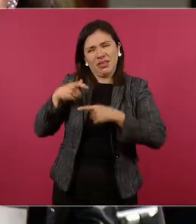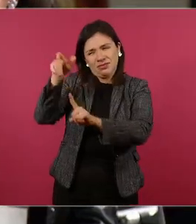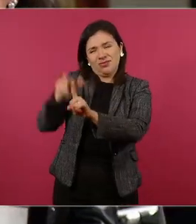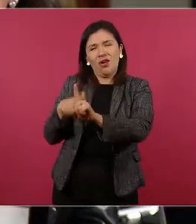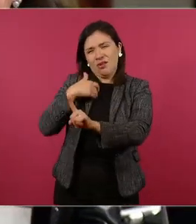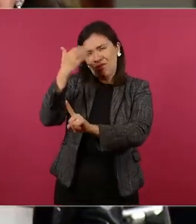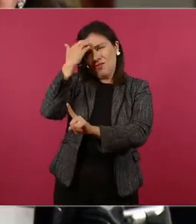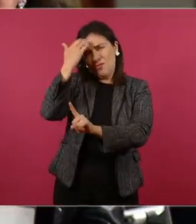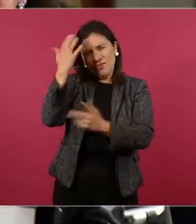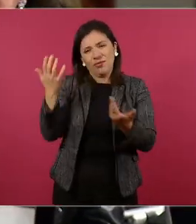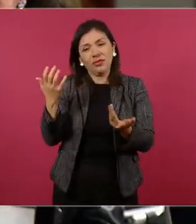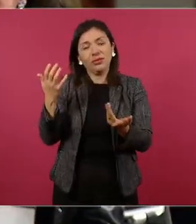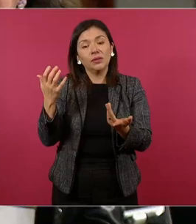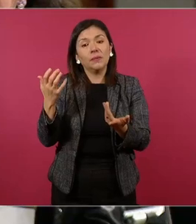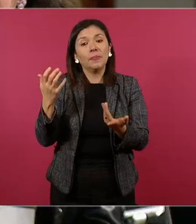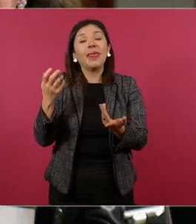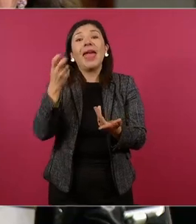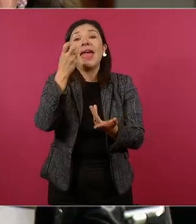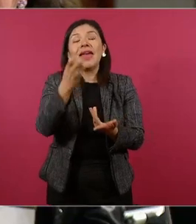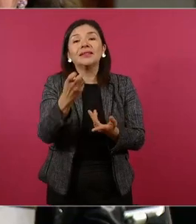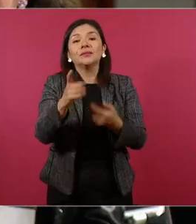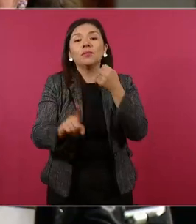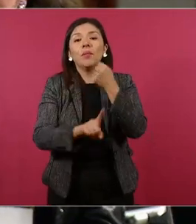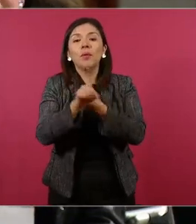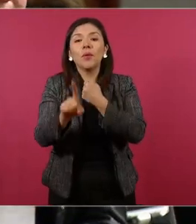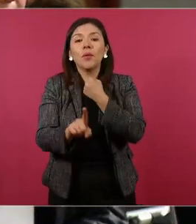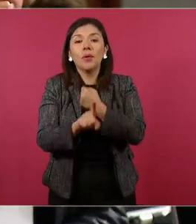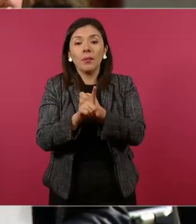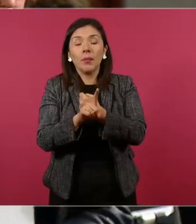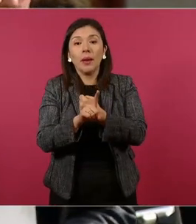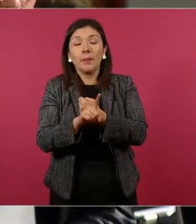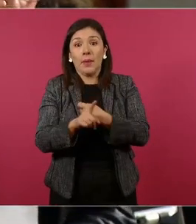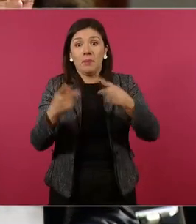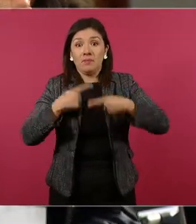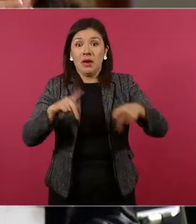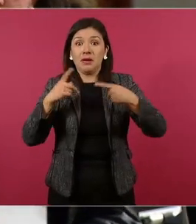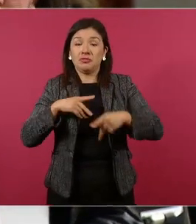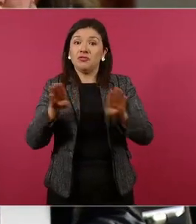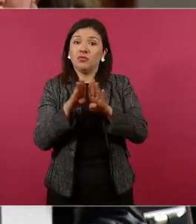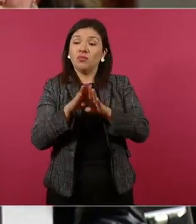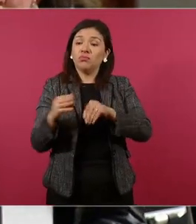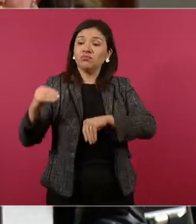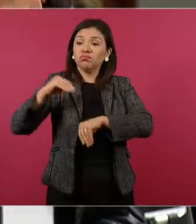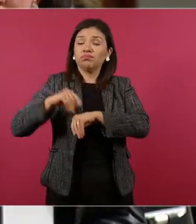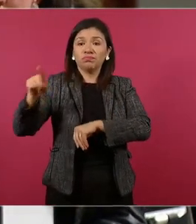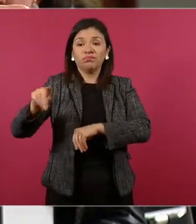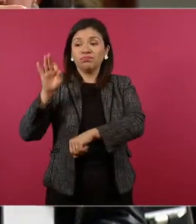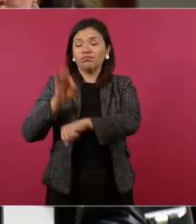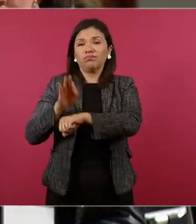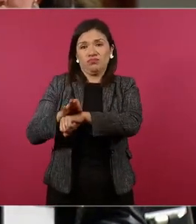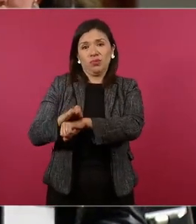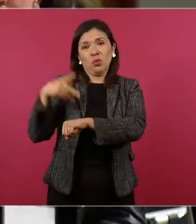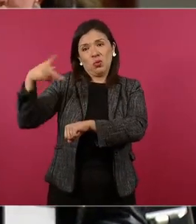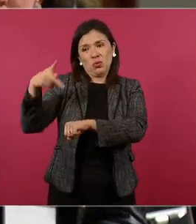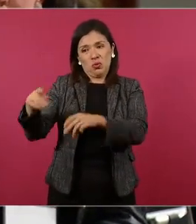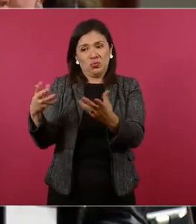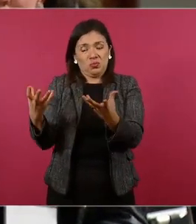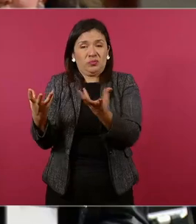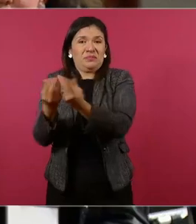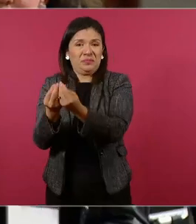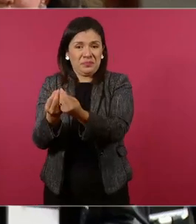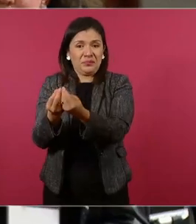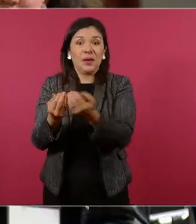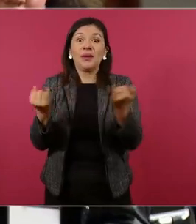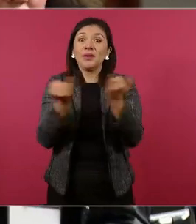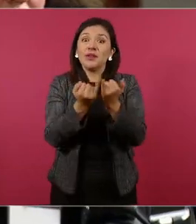Pues de repente es que ese es el problema con los que agarran una trinchera así como él agarra una trinchera también